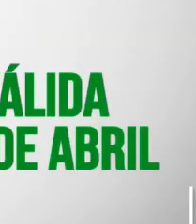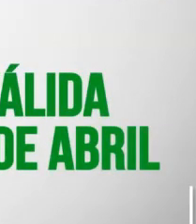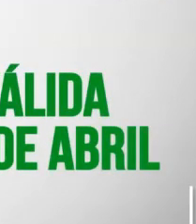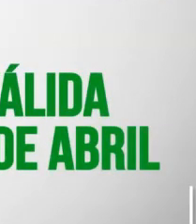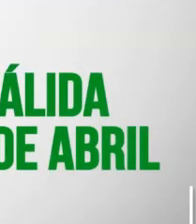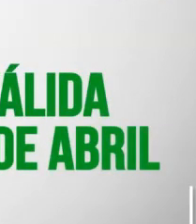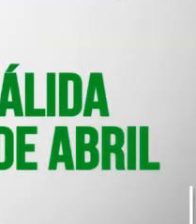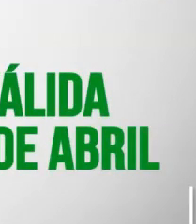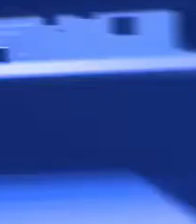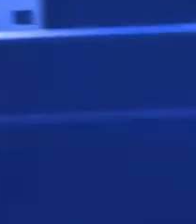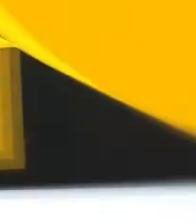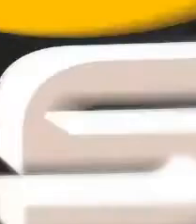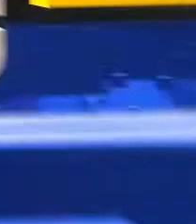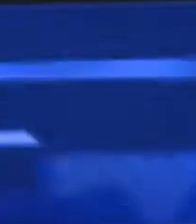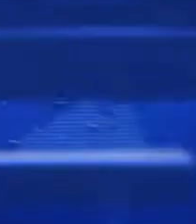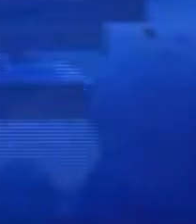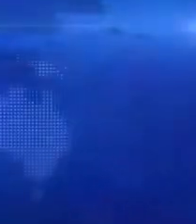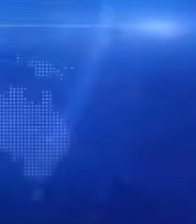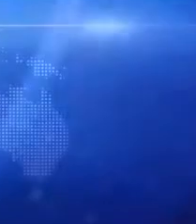rinde, rinde mucho más.